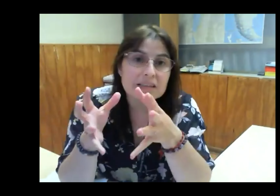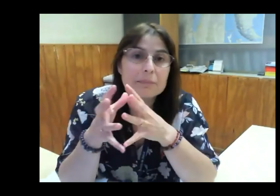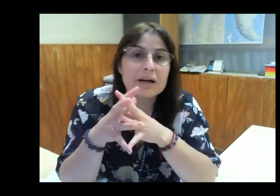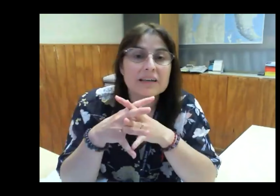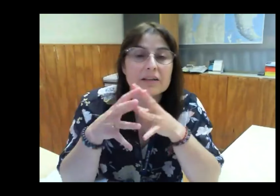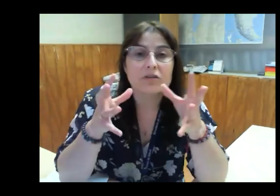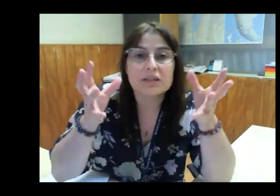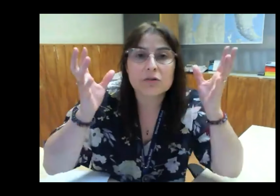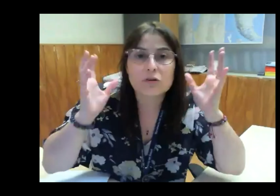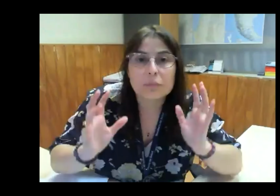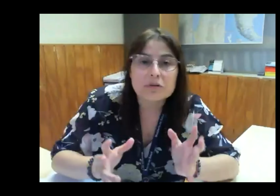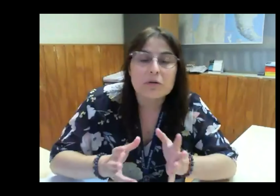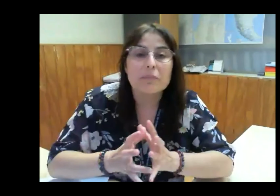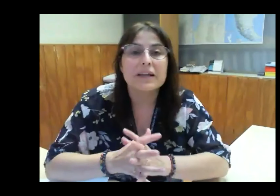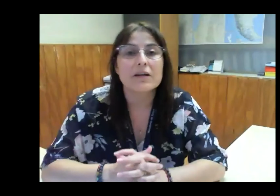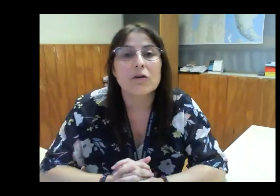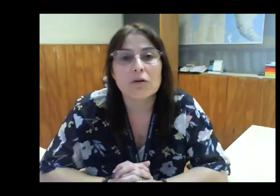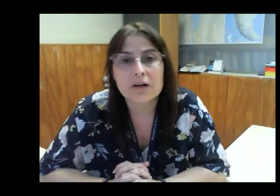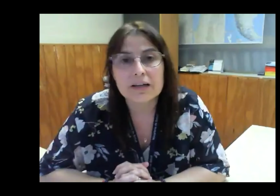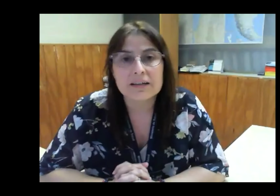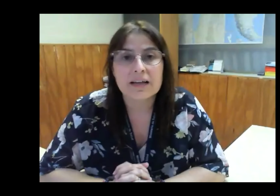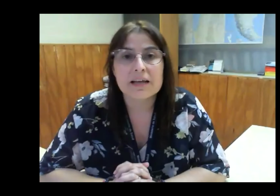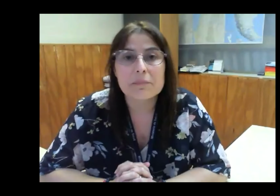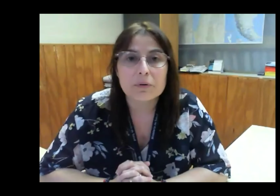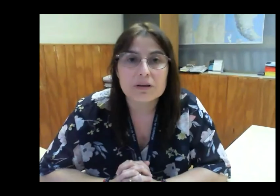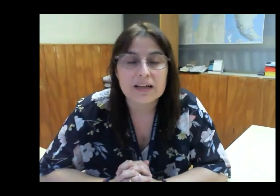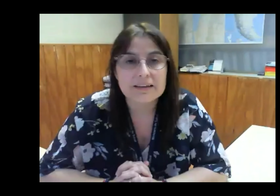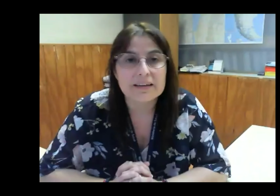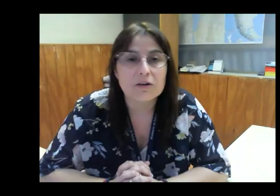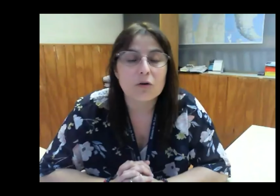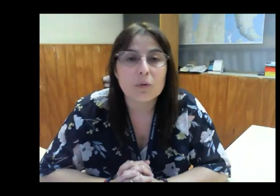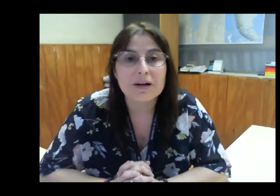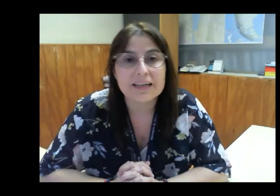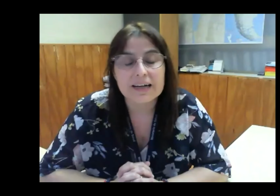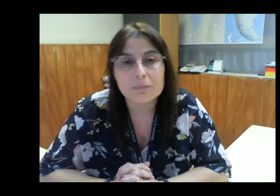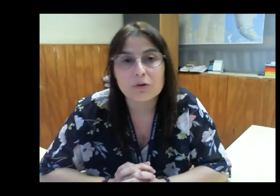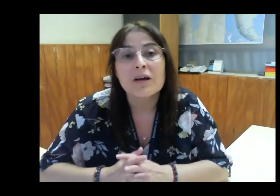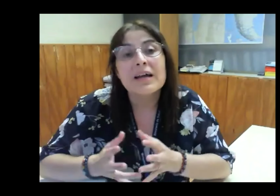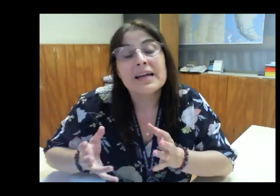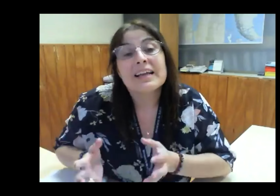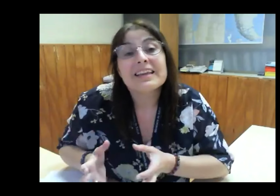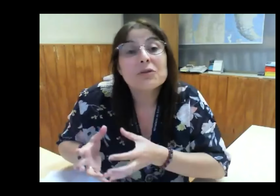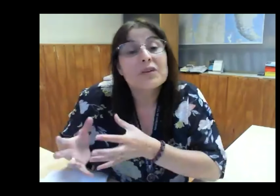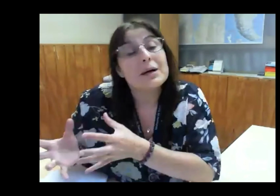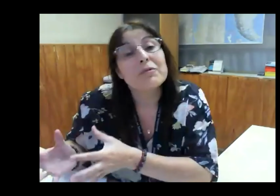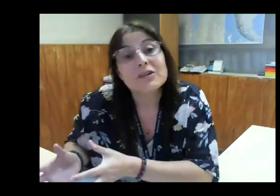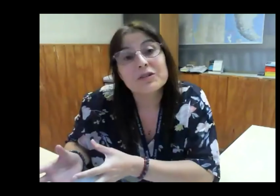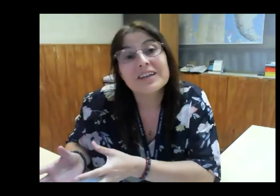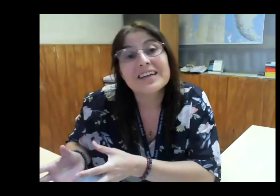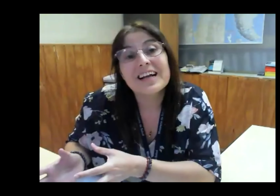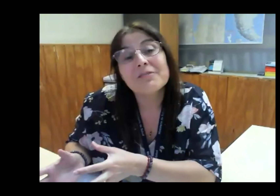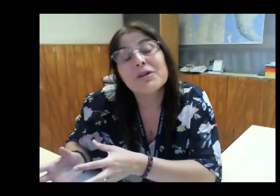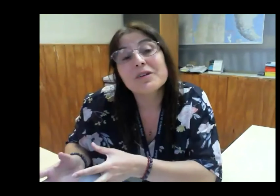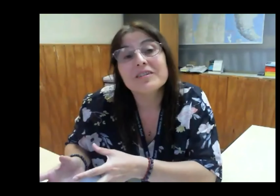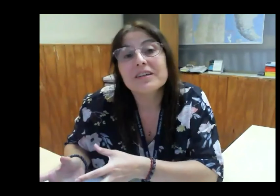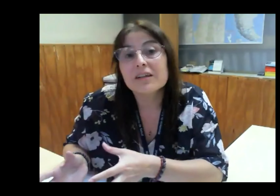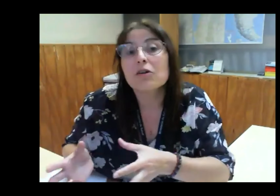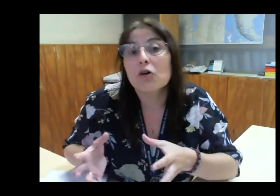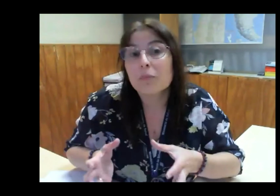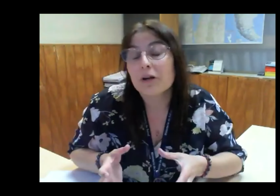que decía Mike de los trastornos postraumáticos, es importante de cómo manejamos, tanto de la población en general,